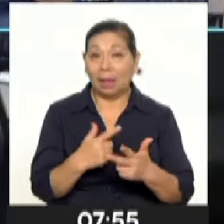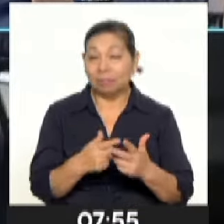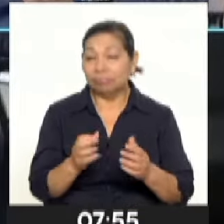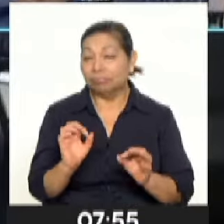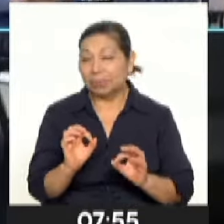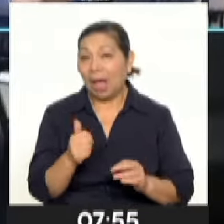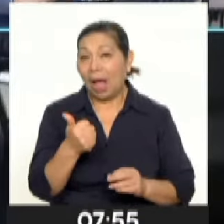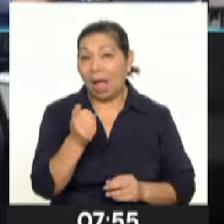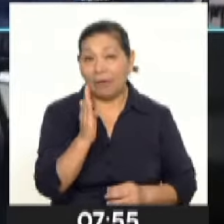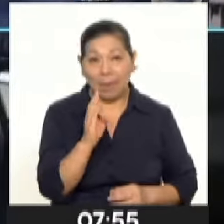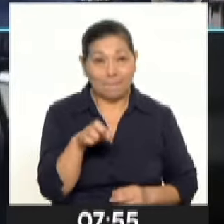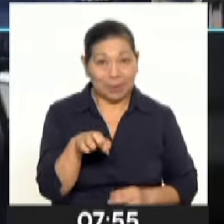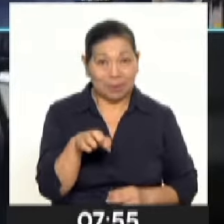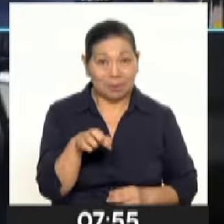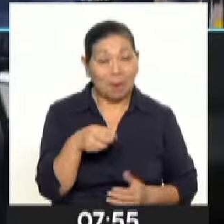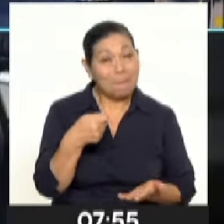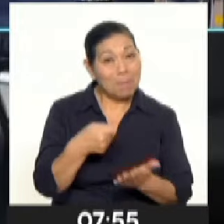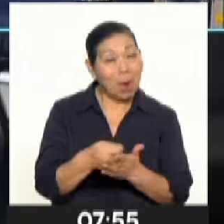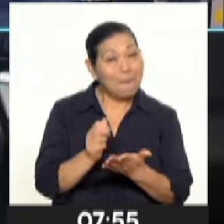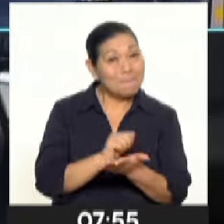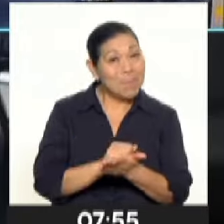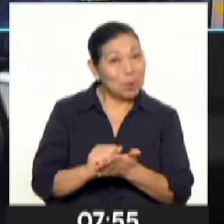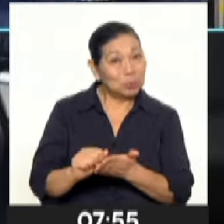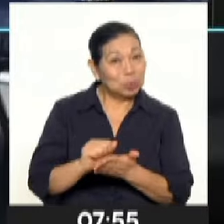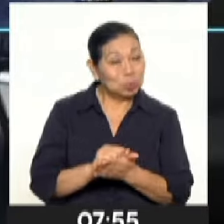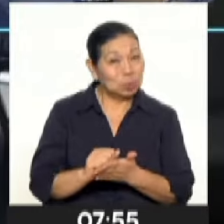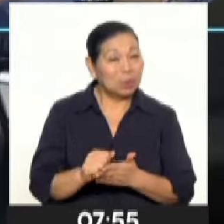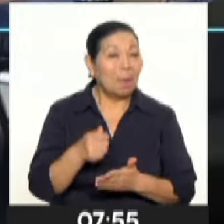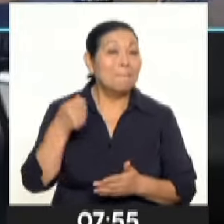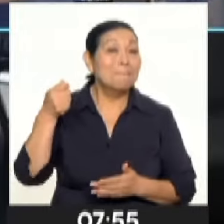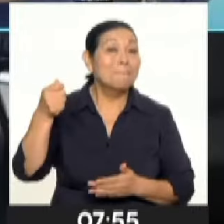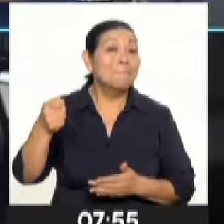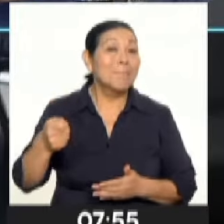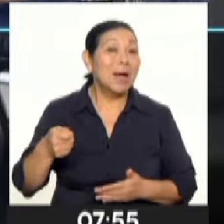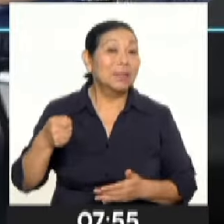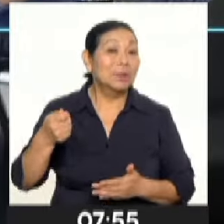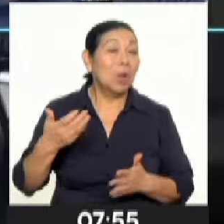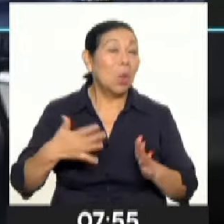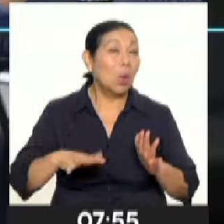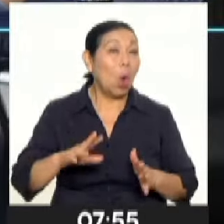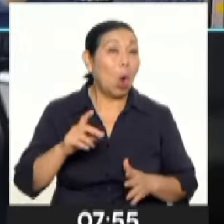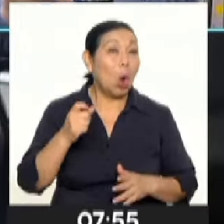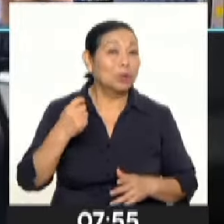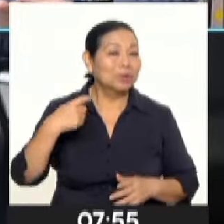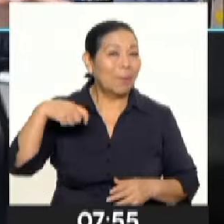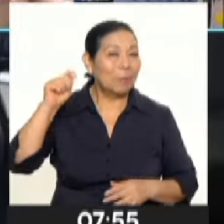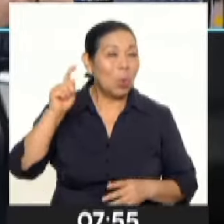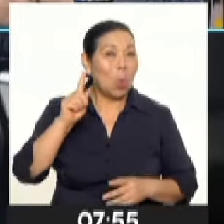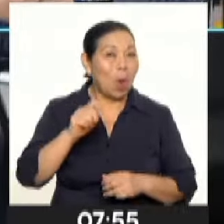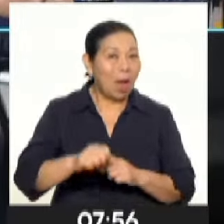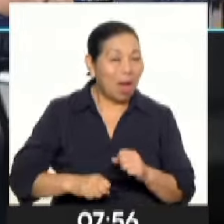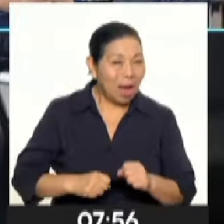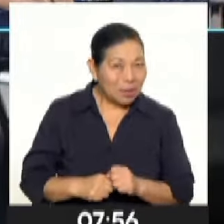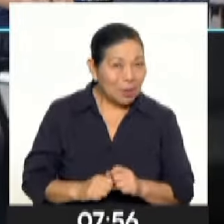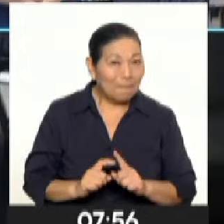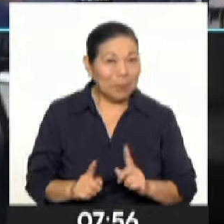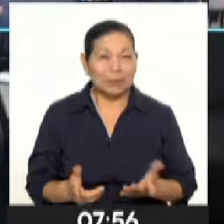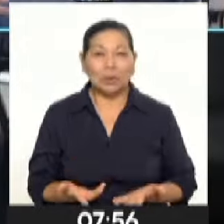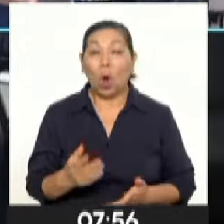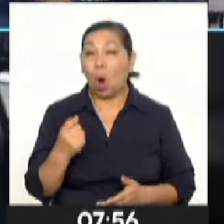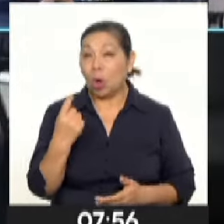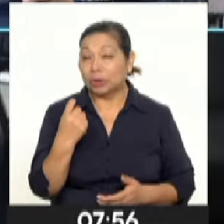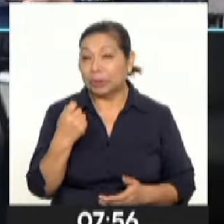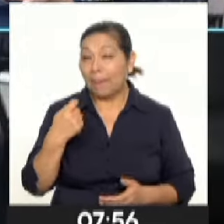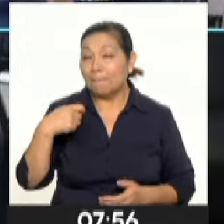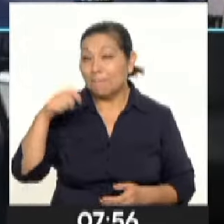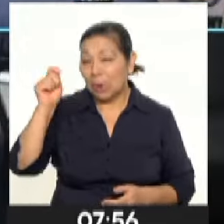casi tienen las AFPs, la rentabilidad promedio que ha generado a la gente, a los pensionistas, ha sido casi de 11% anual nominal. O sea, 11%